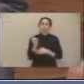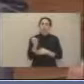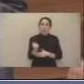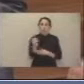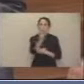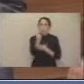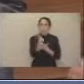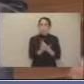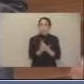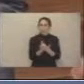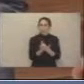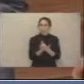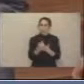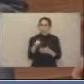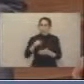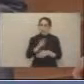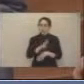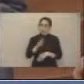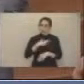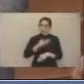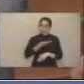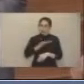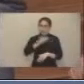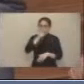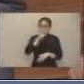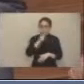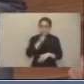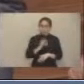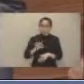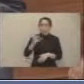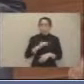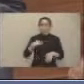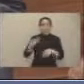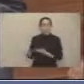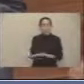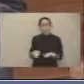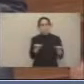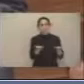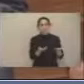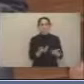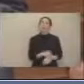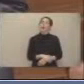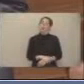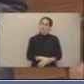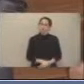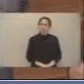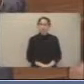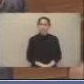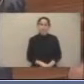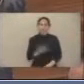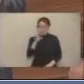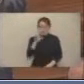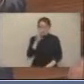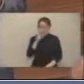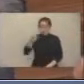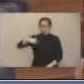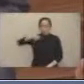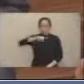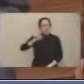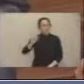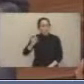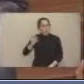presupuesto del del PP en el ayuntamiento o se lo dieron servido ya dieron Ah ya porque ustedes son No no es